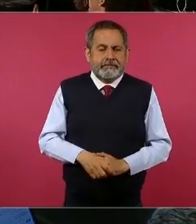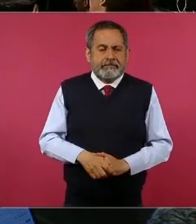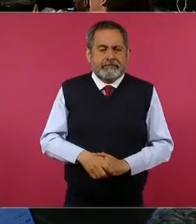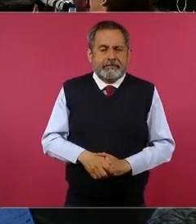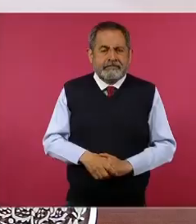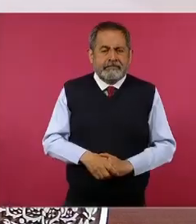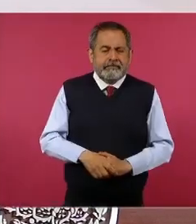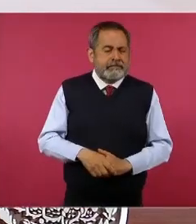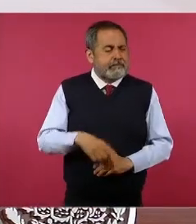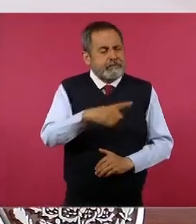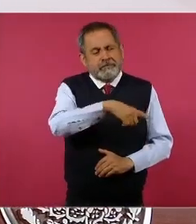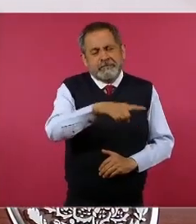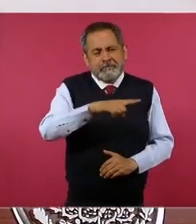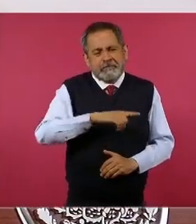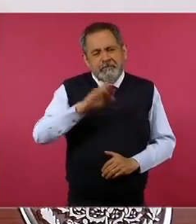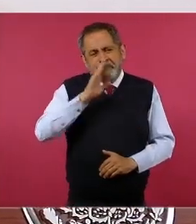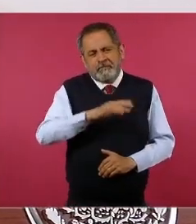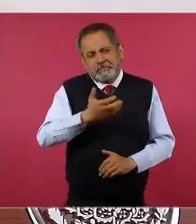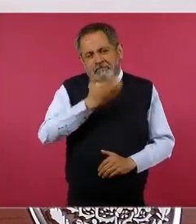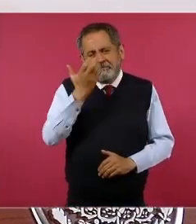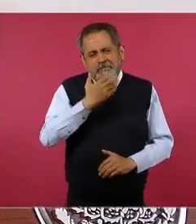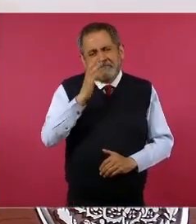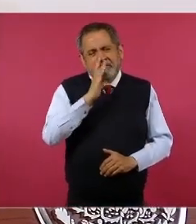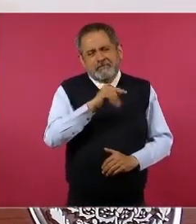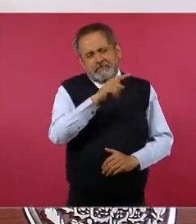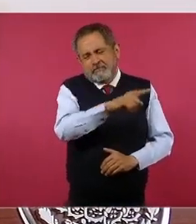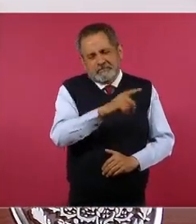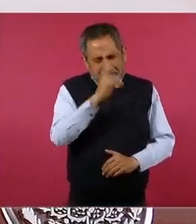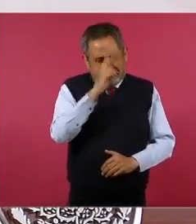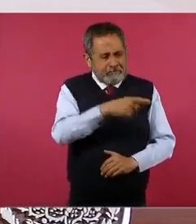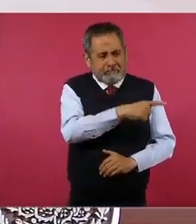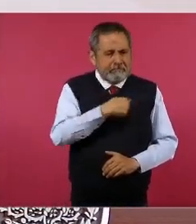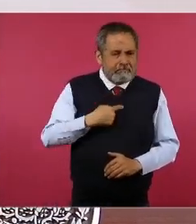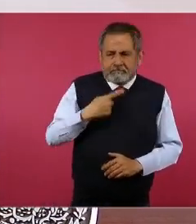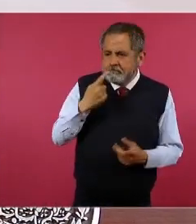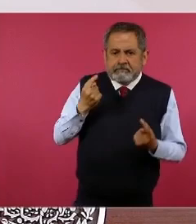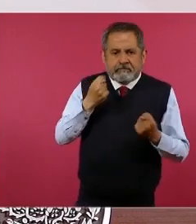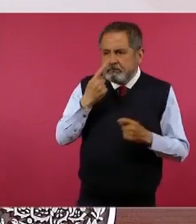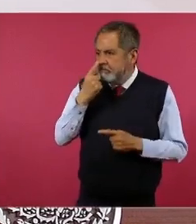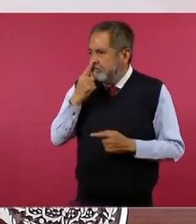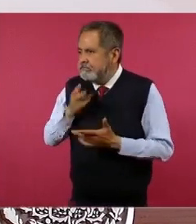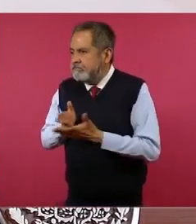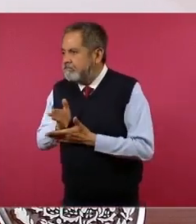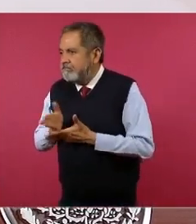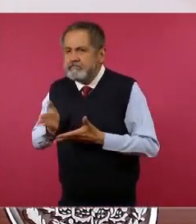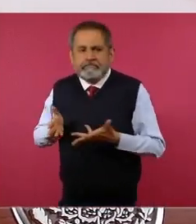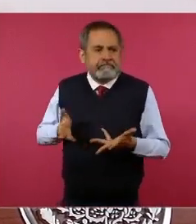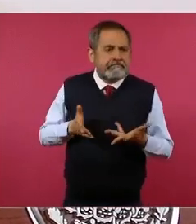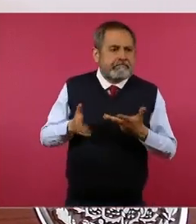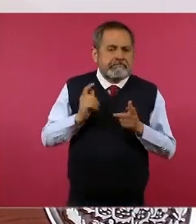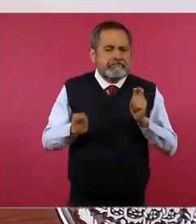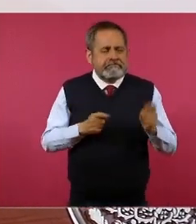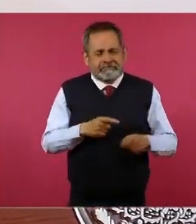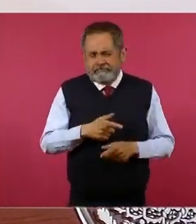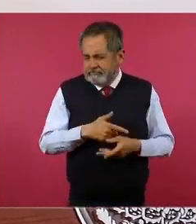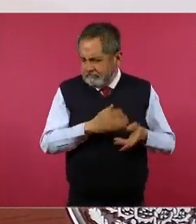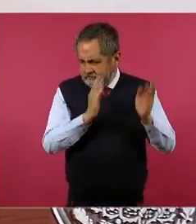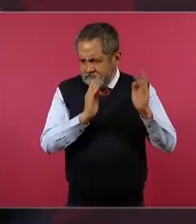están muy mal acostumbrados, con todo respeto, a meter las narices en otras partes.